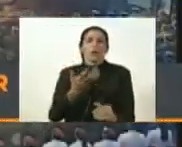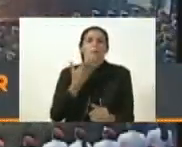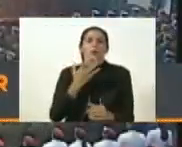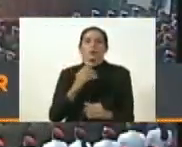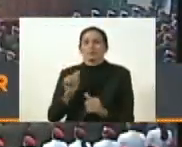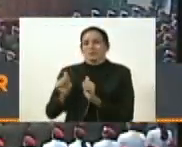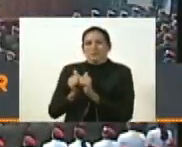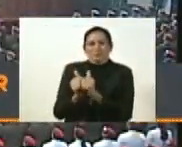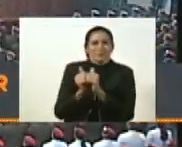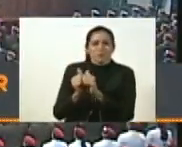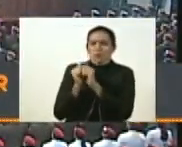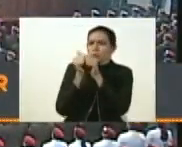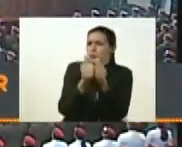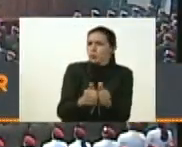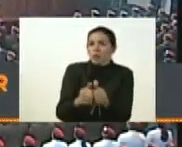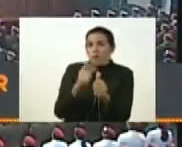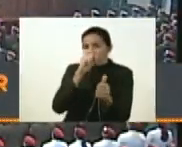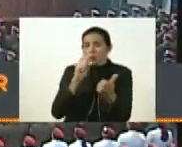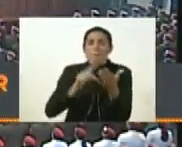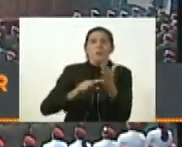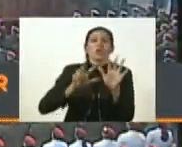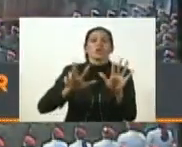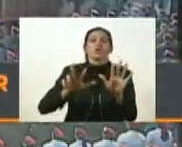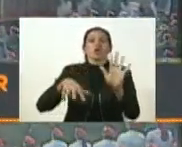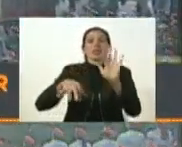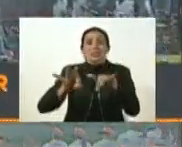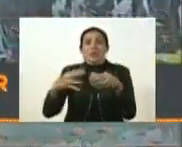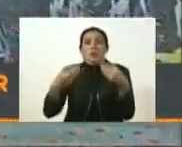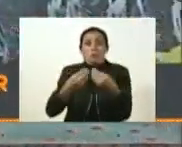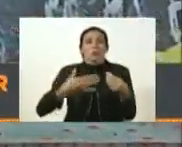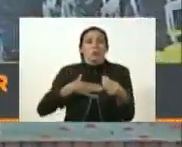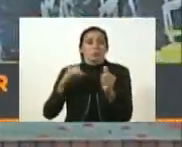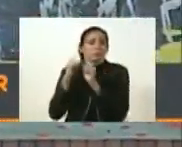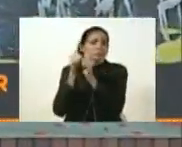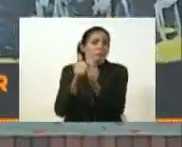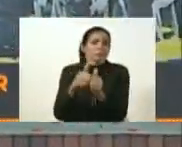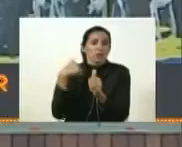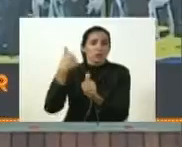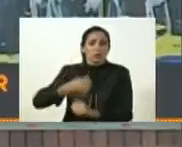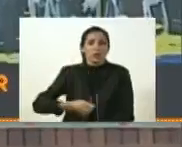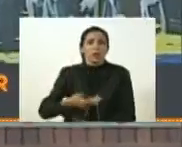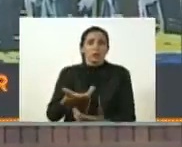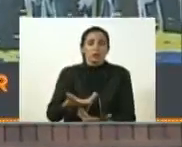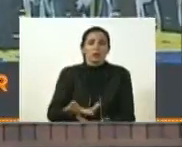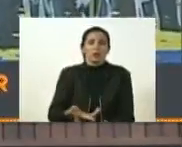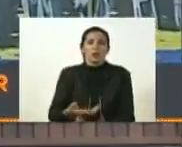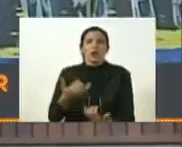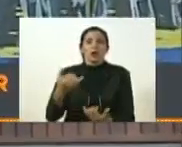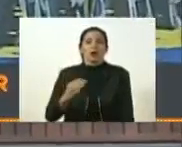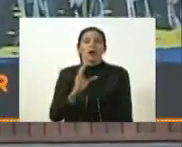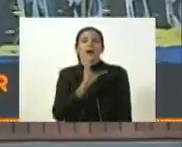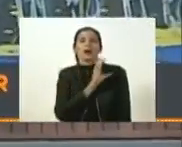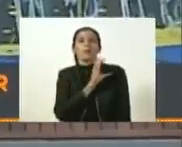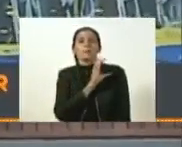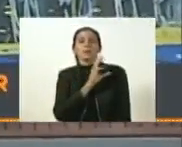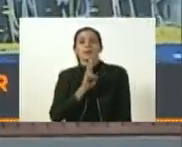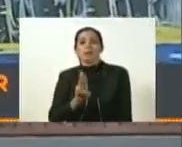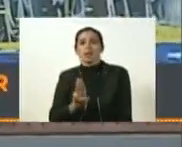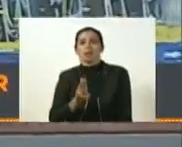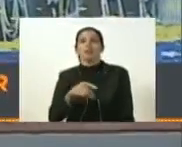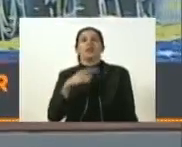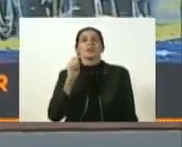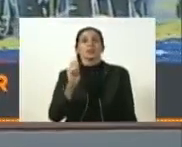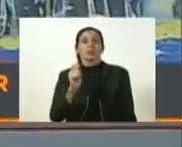me acompañaba desde el año de 1813. ¿Cuántos años han quedado de capitán, de teniente coronel y de